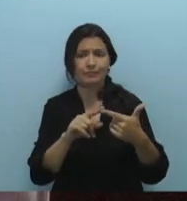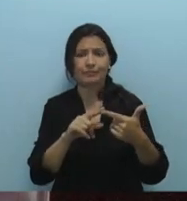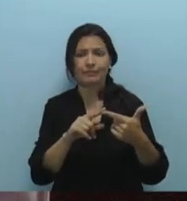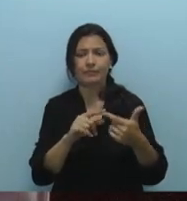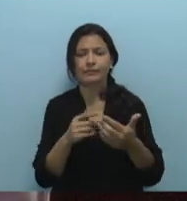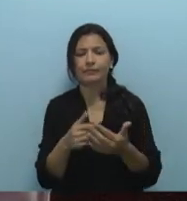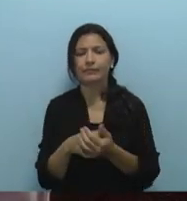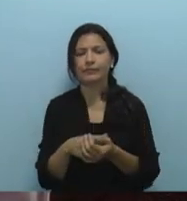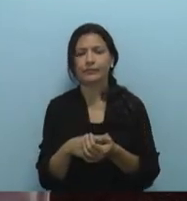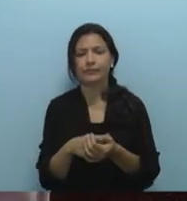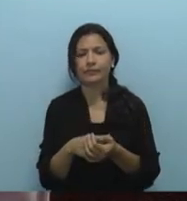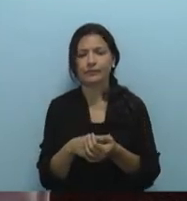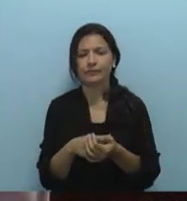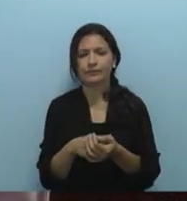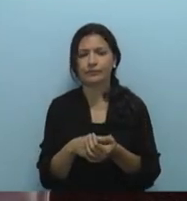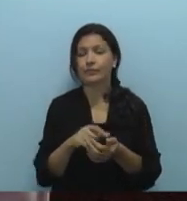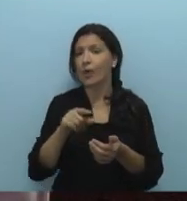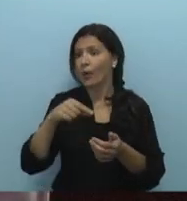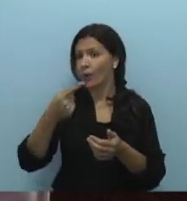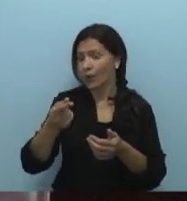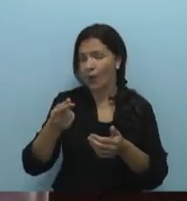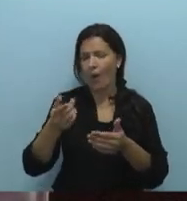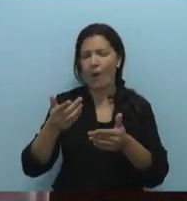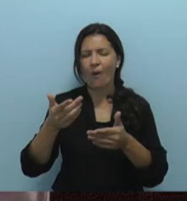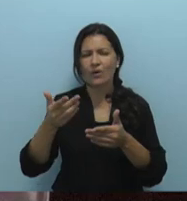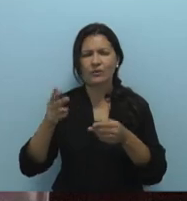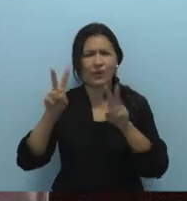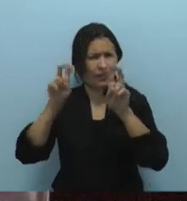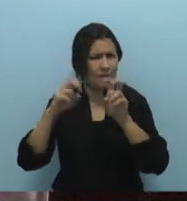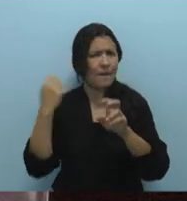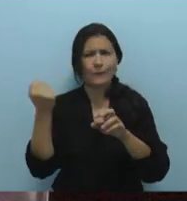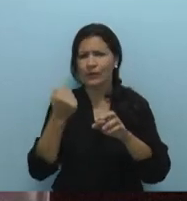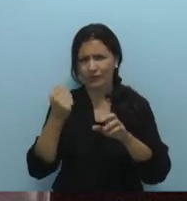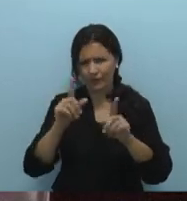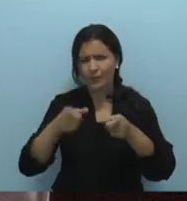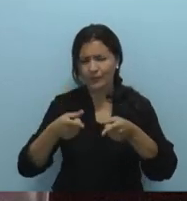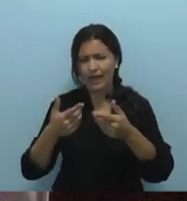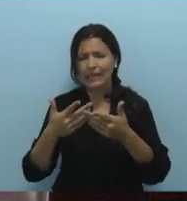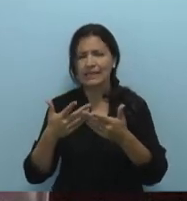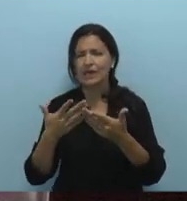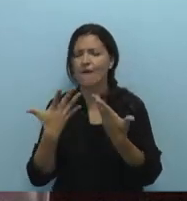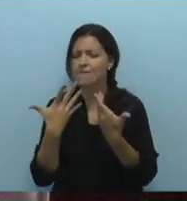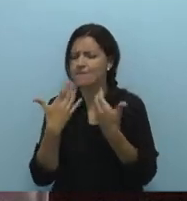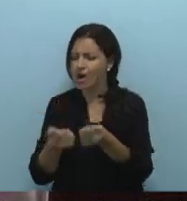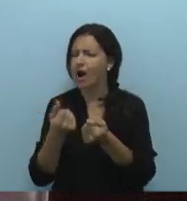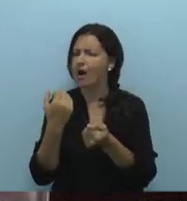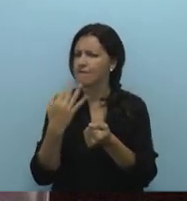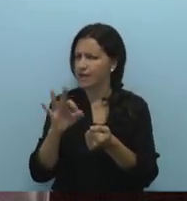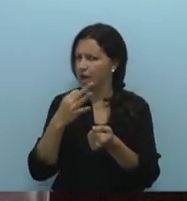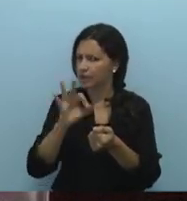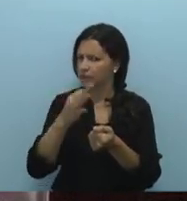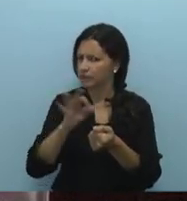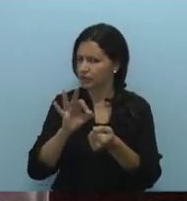otros aspectos y otros sectores de la sociedad que están siendo profundamente